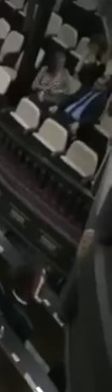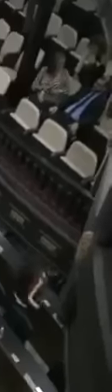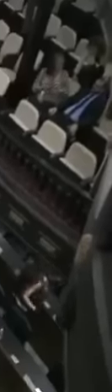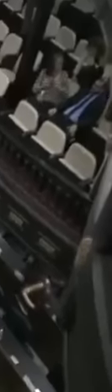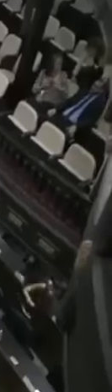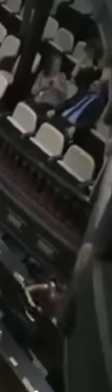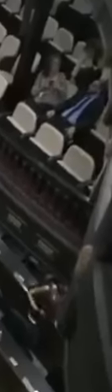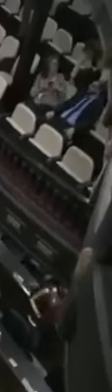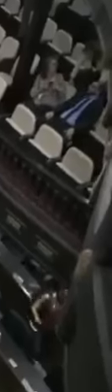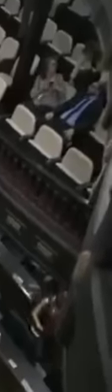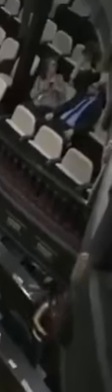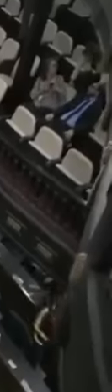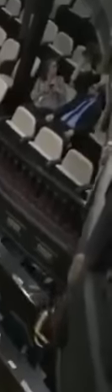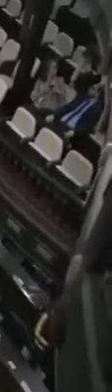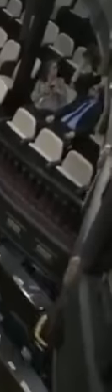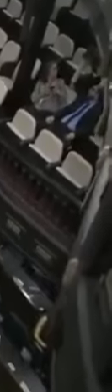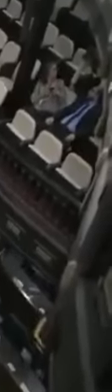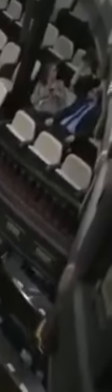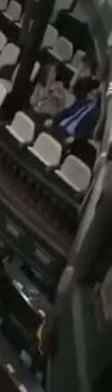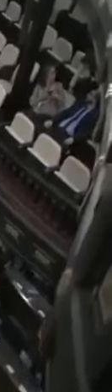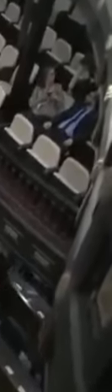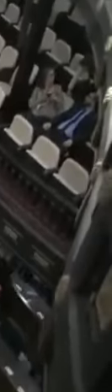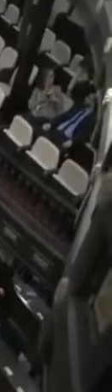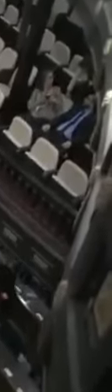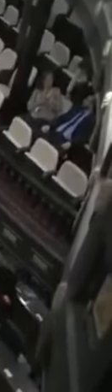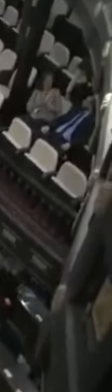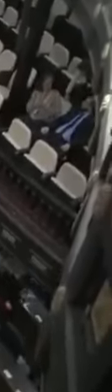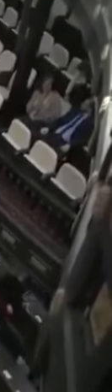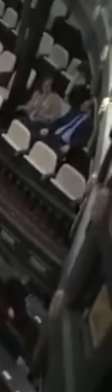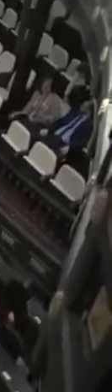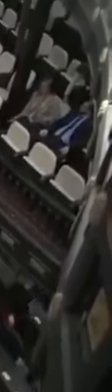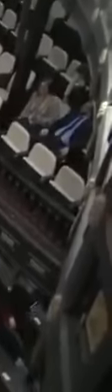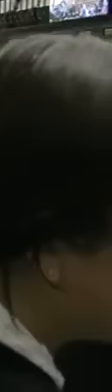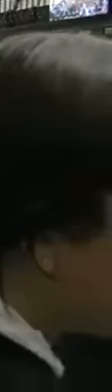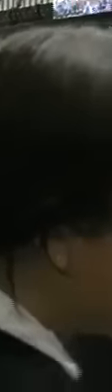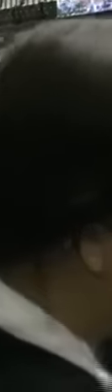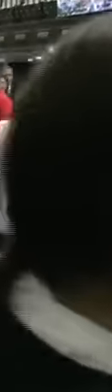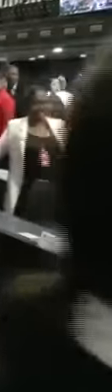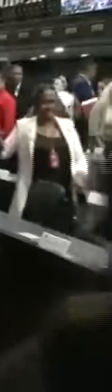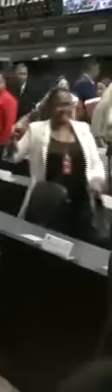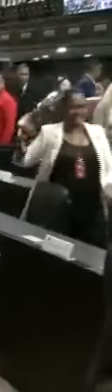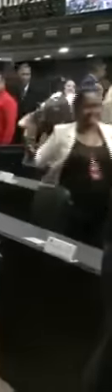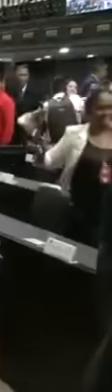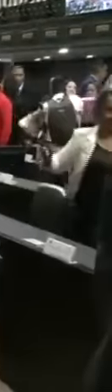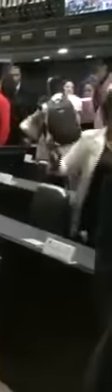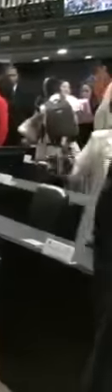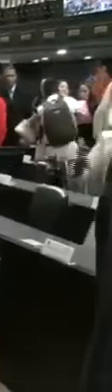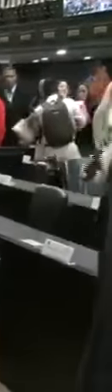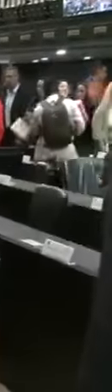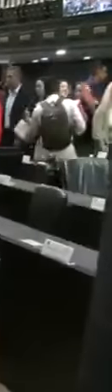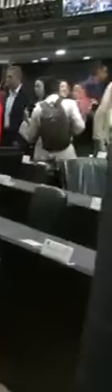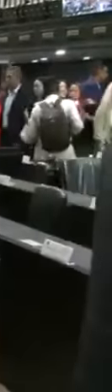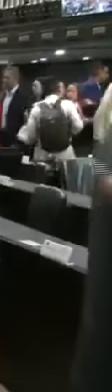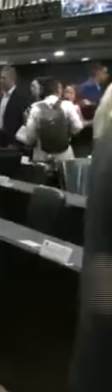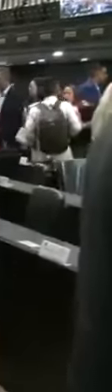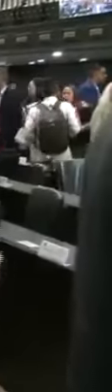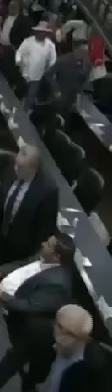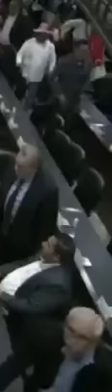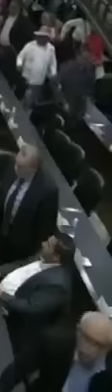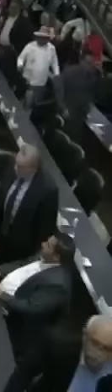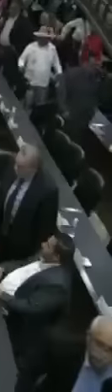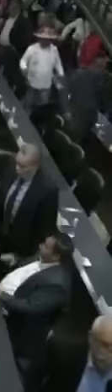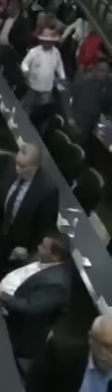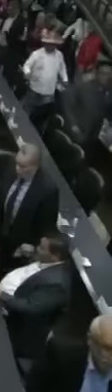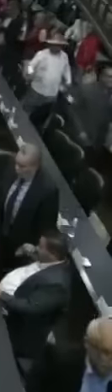fiscalización, regularización, actuación y financiamiento de las organizaciones no gubernamentales y afines, quedando diferida para